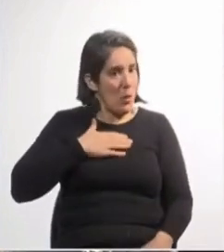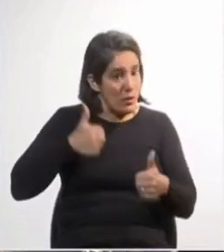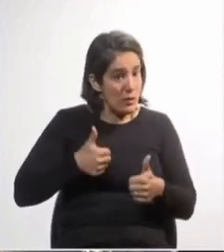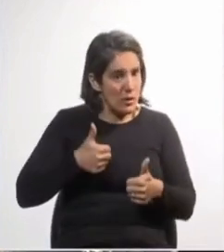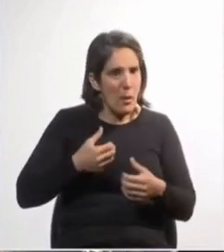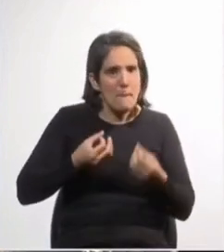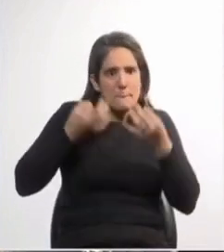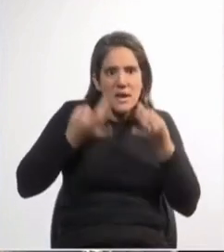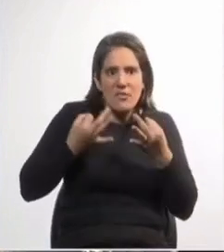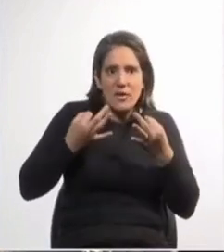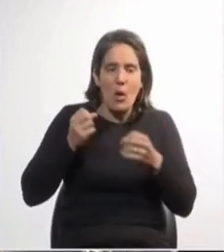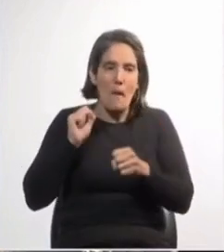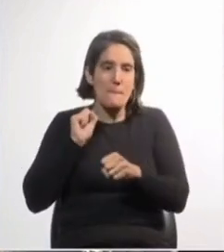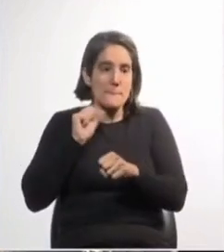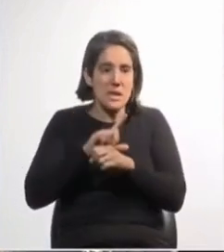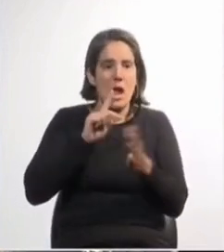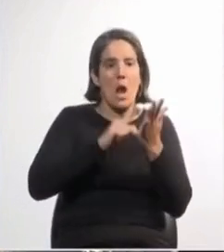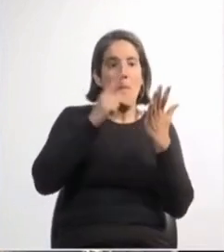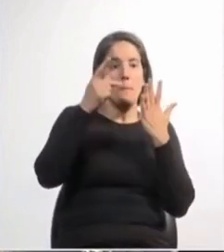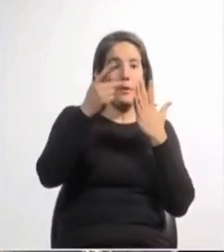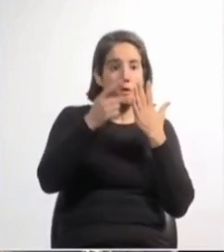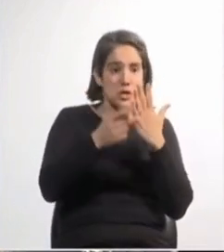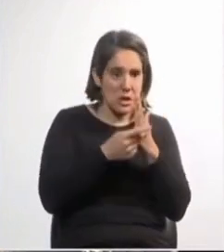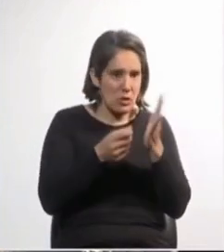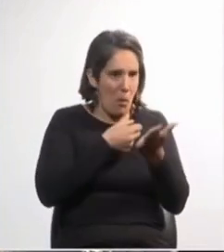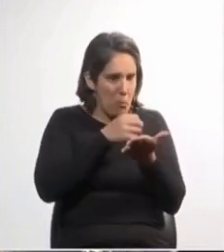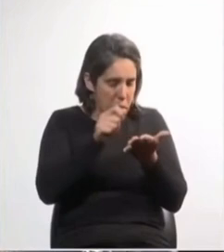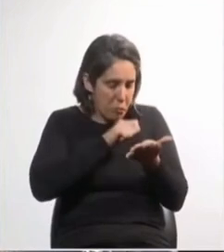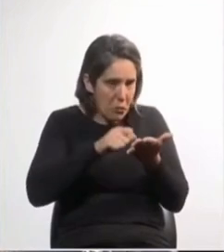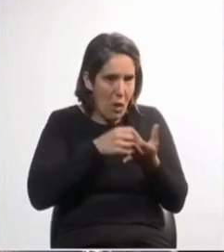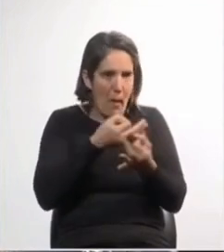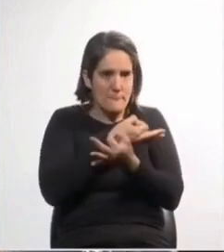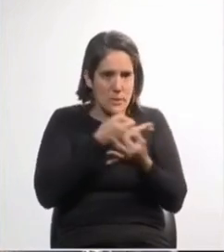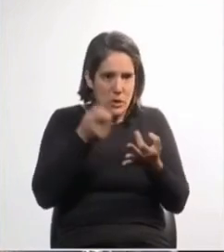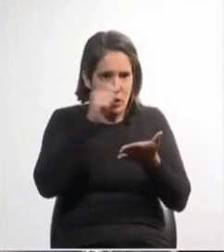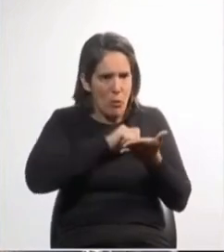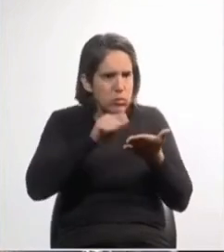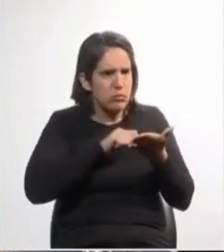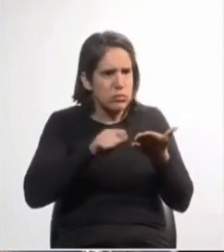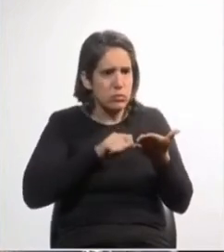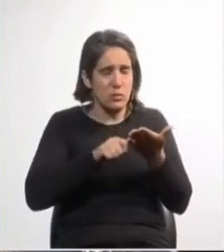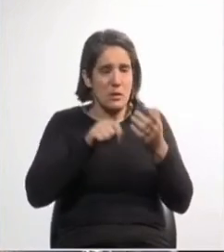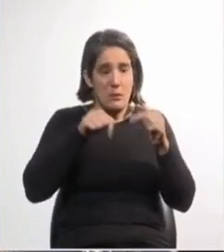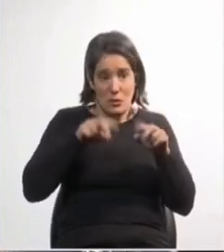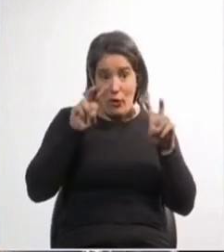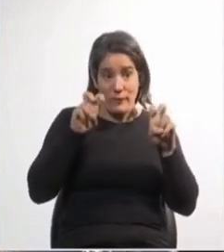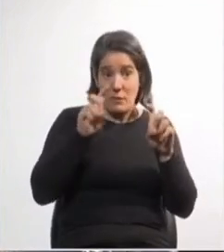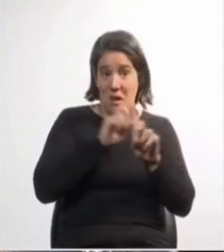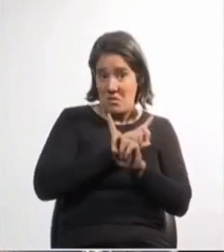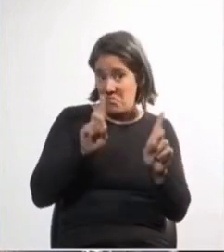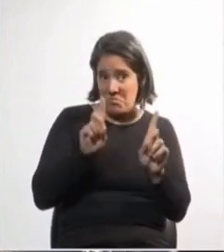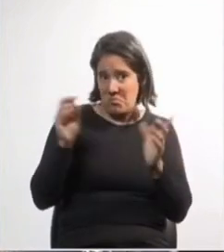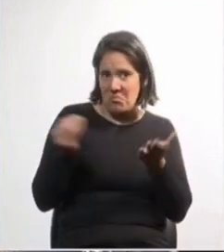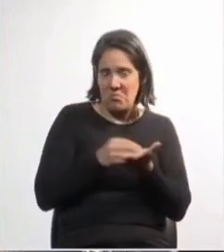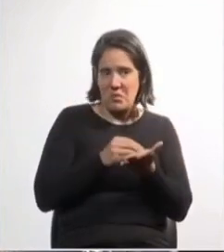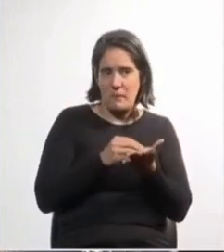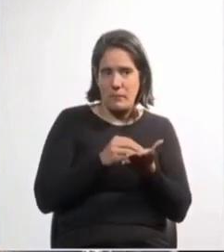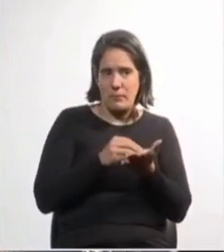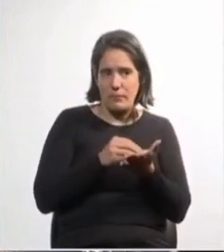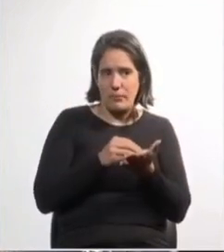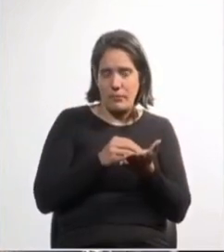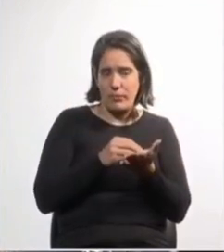perfecto. Que envíe el proyecto con su iniciativa, porque además estos temas ni siquiera tienen por qué estar